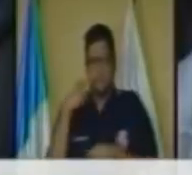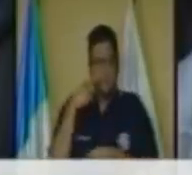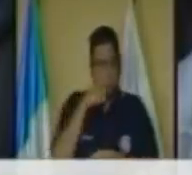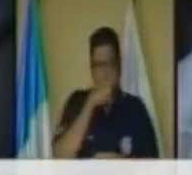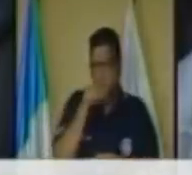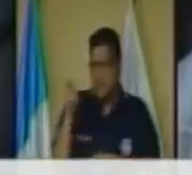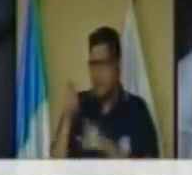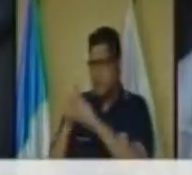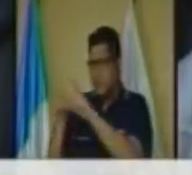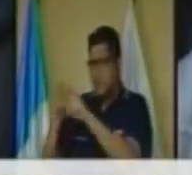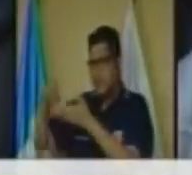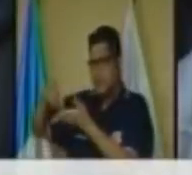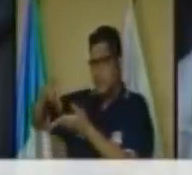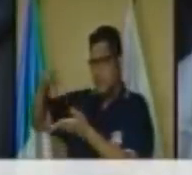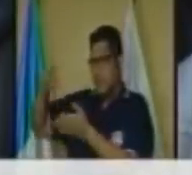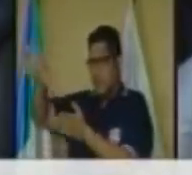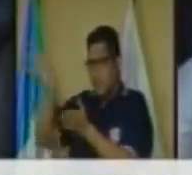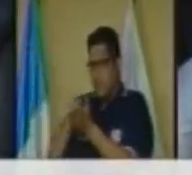países del mundo.